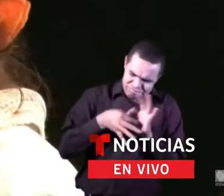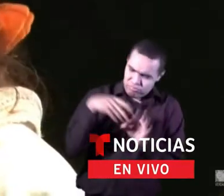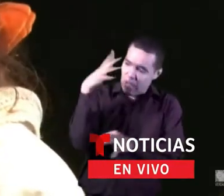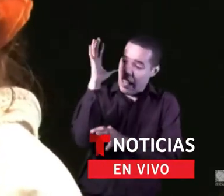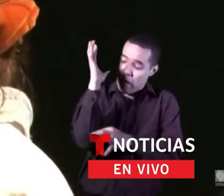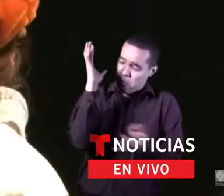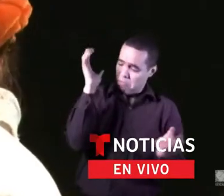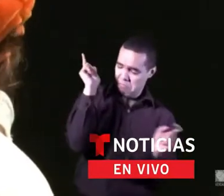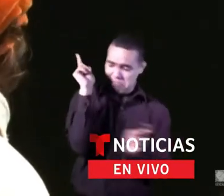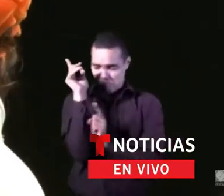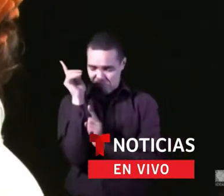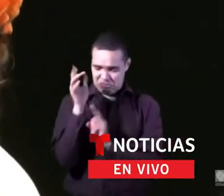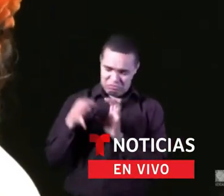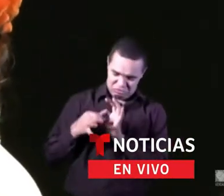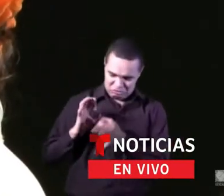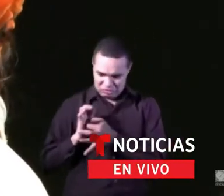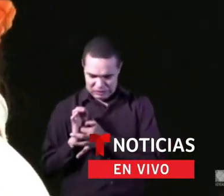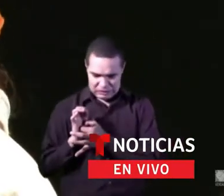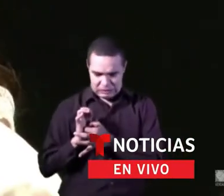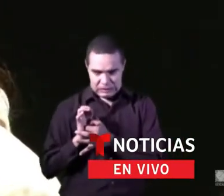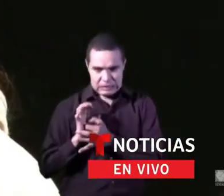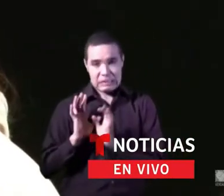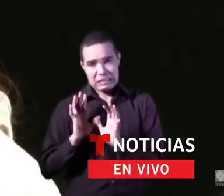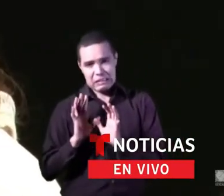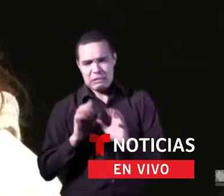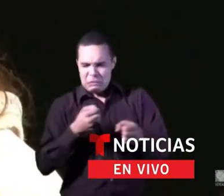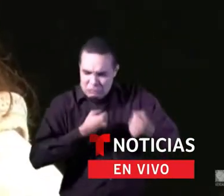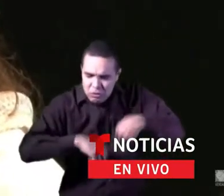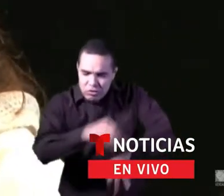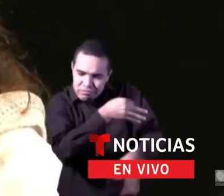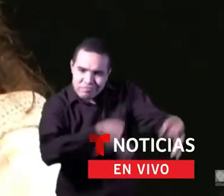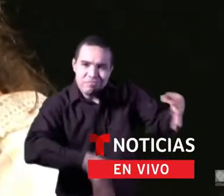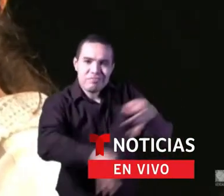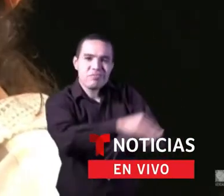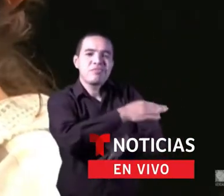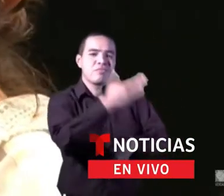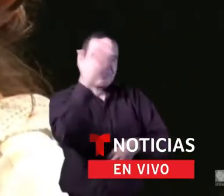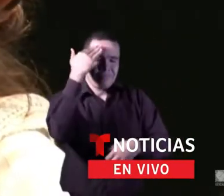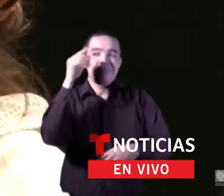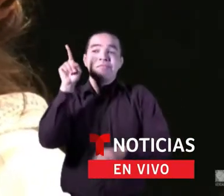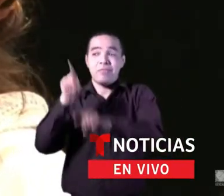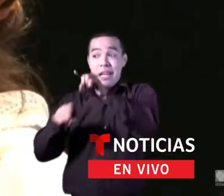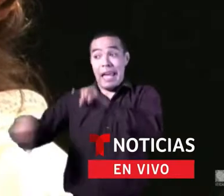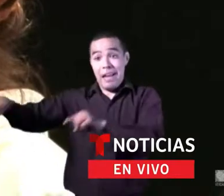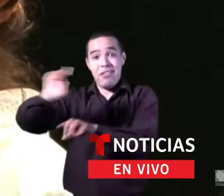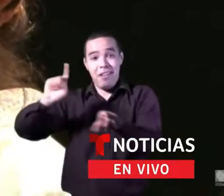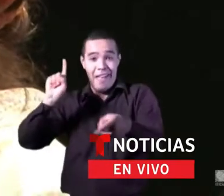porque yo sé que eso puede ser abstracto para aún nuestros verdugos